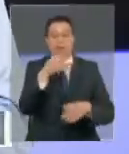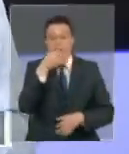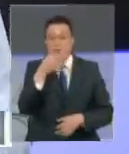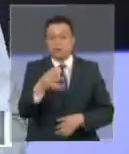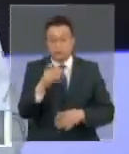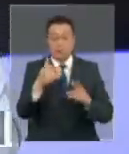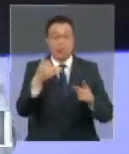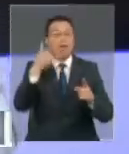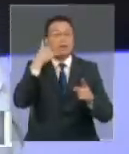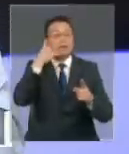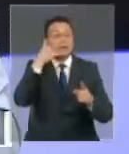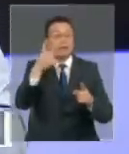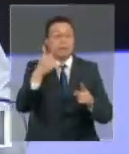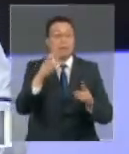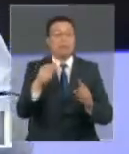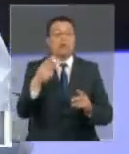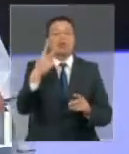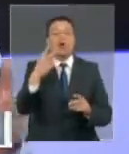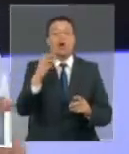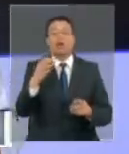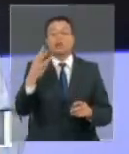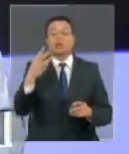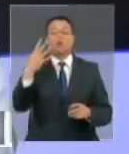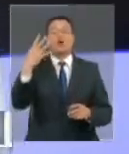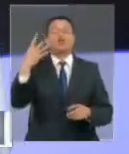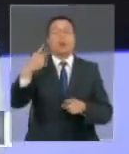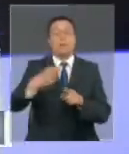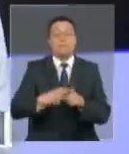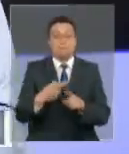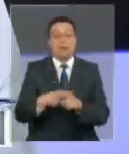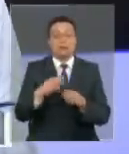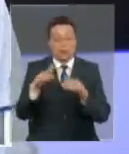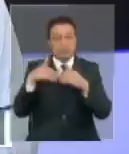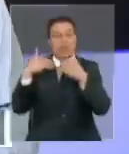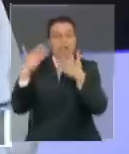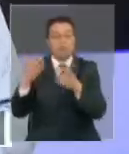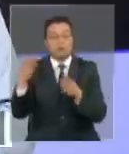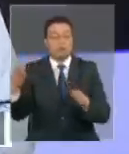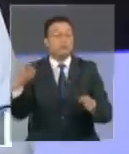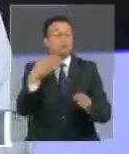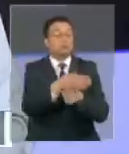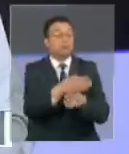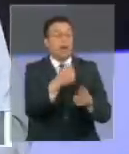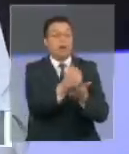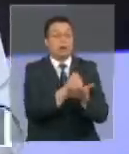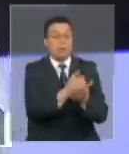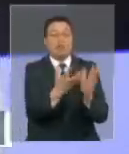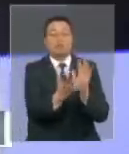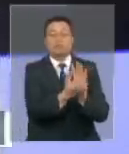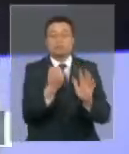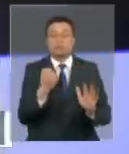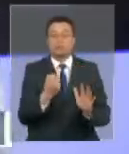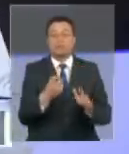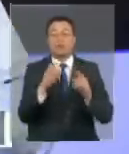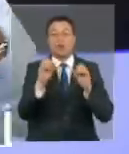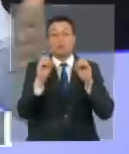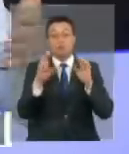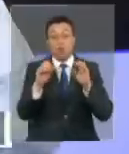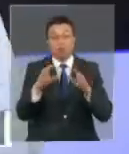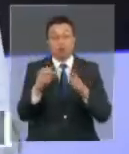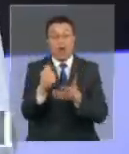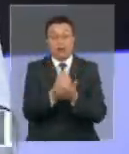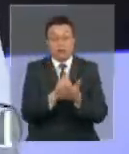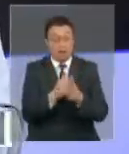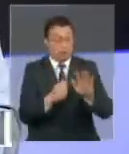te llamamos después de 2, 3, 4 meses, y ahí recién van y retiran su remedio. Muchos de esos remedios